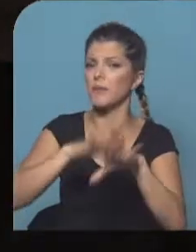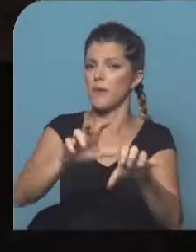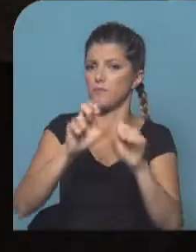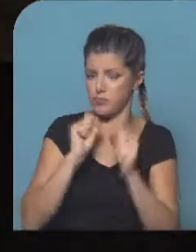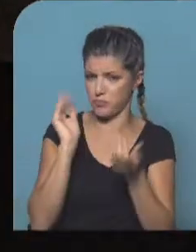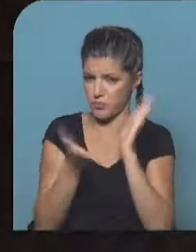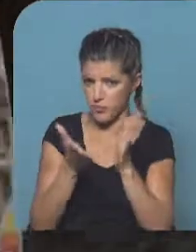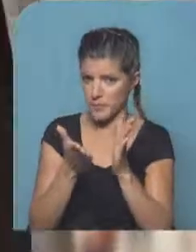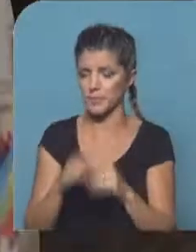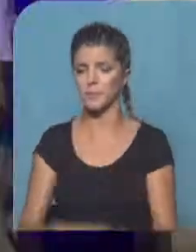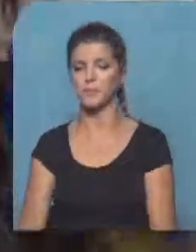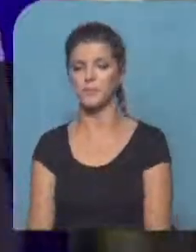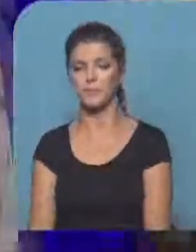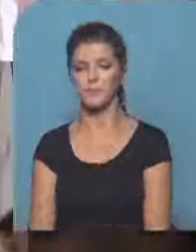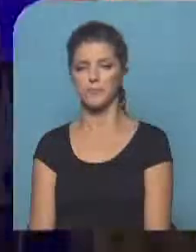Orleti.